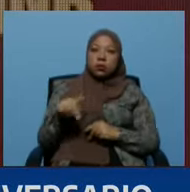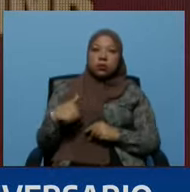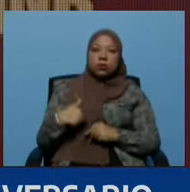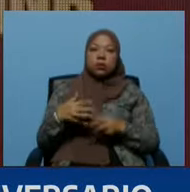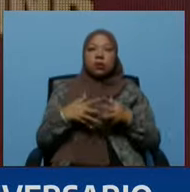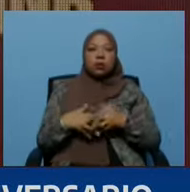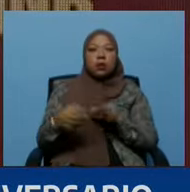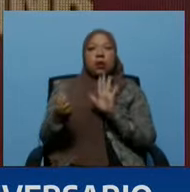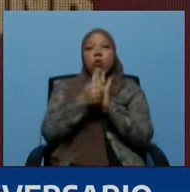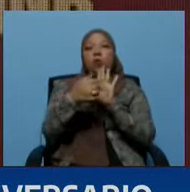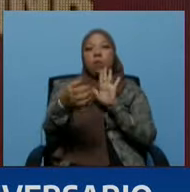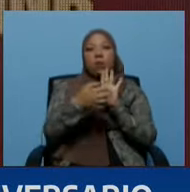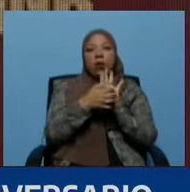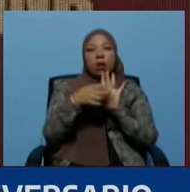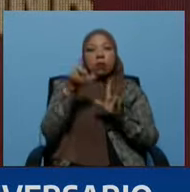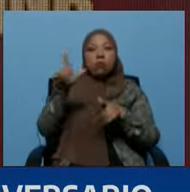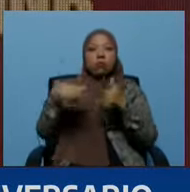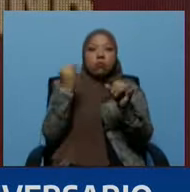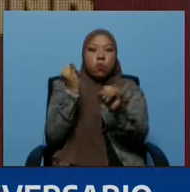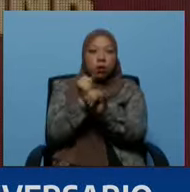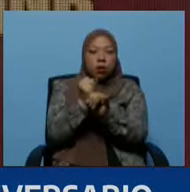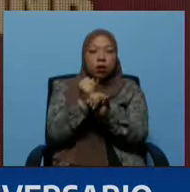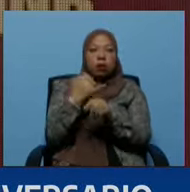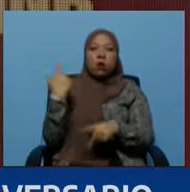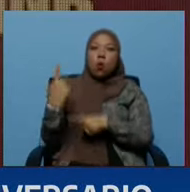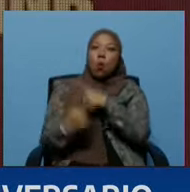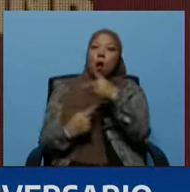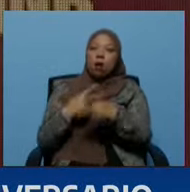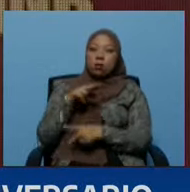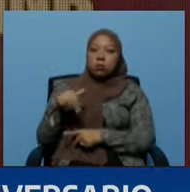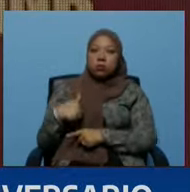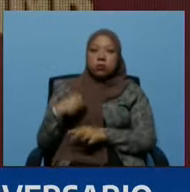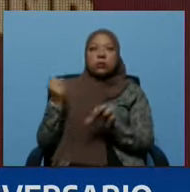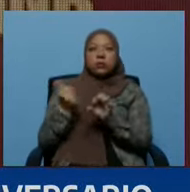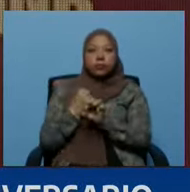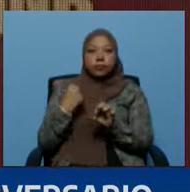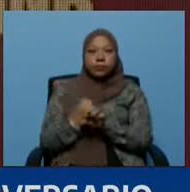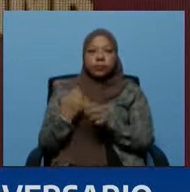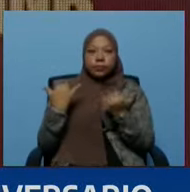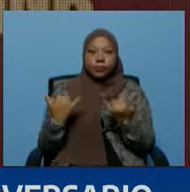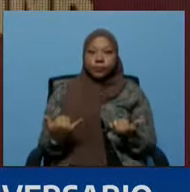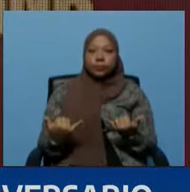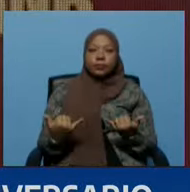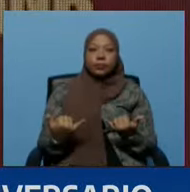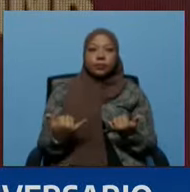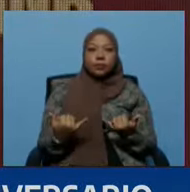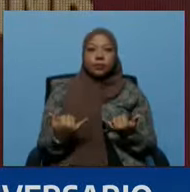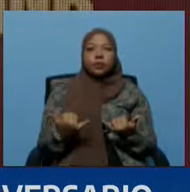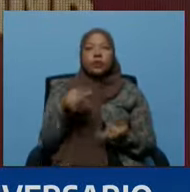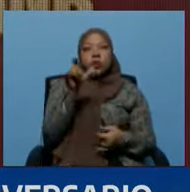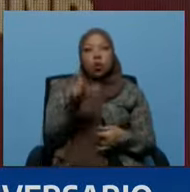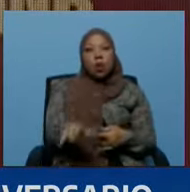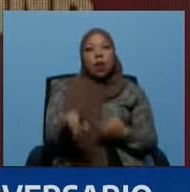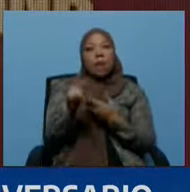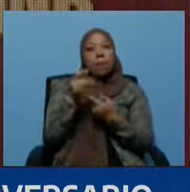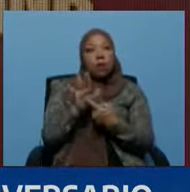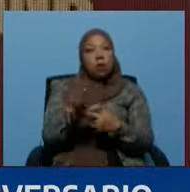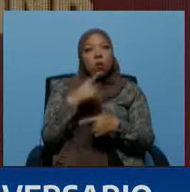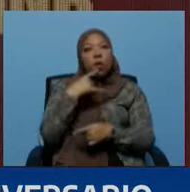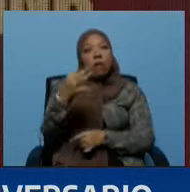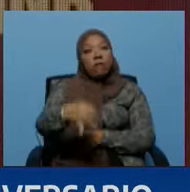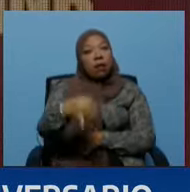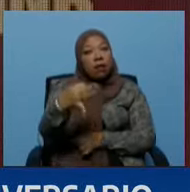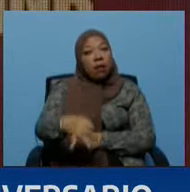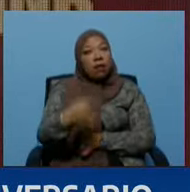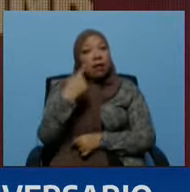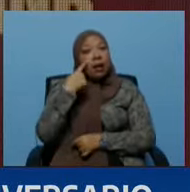Estado ciberfascista criminal y a la oligarquía criminal y fascista que ha demostrado su verdadero